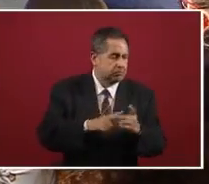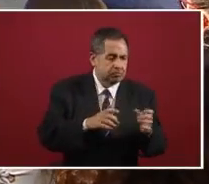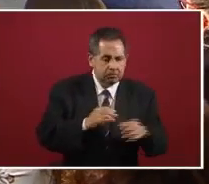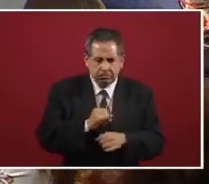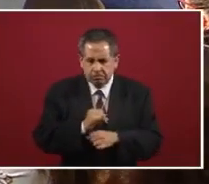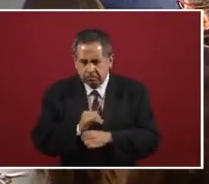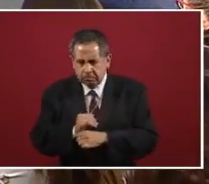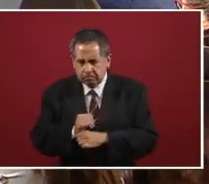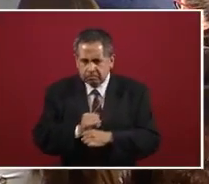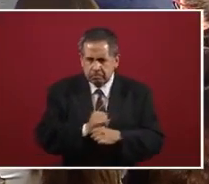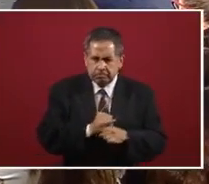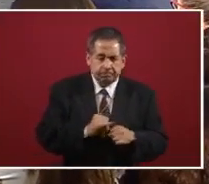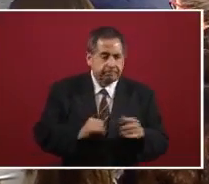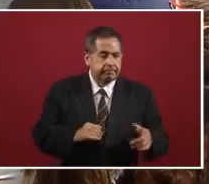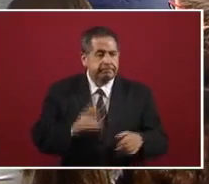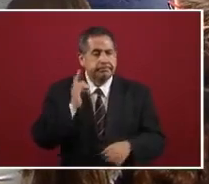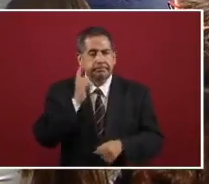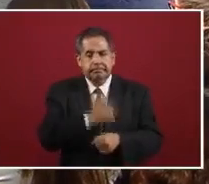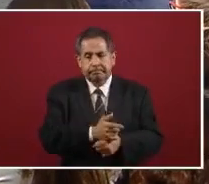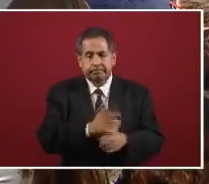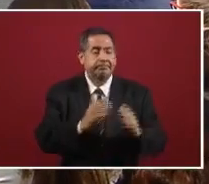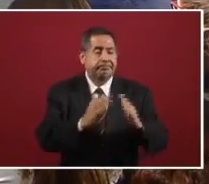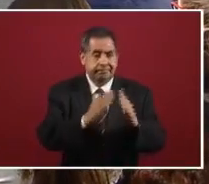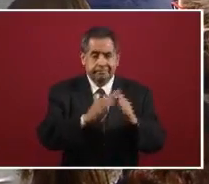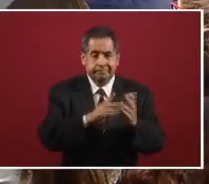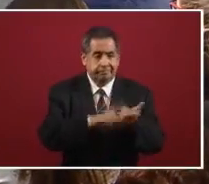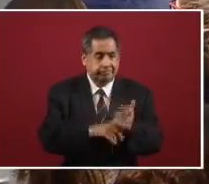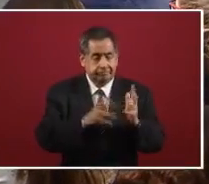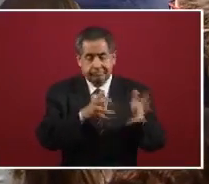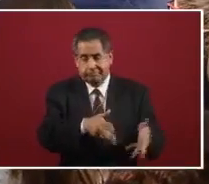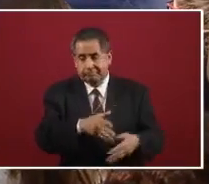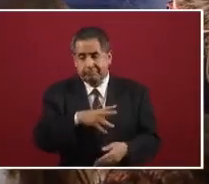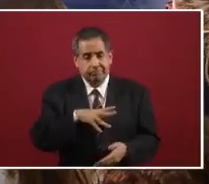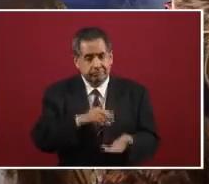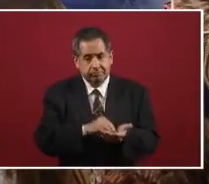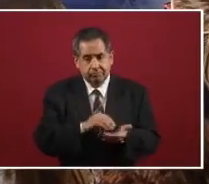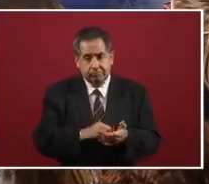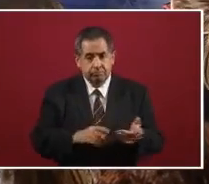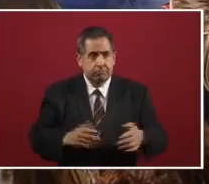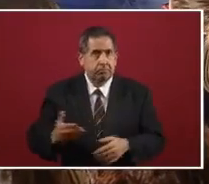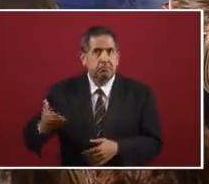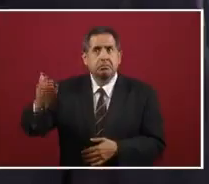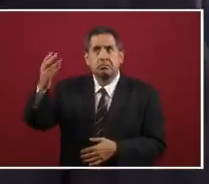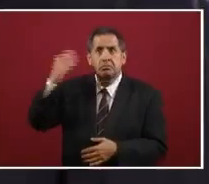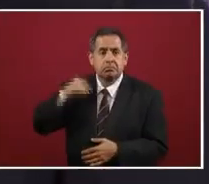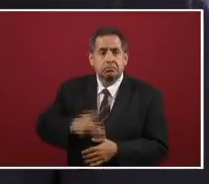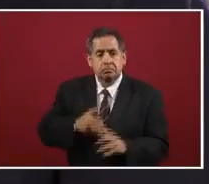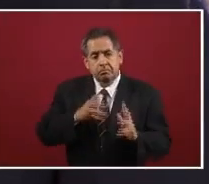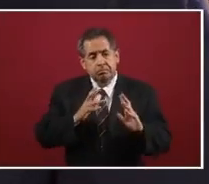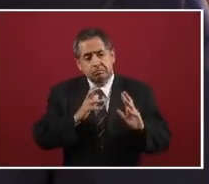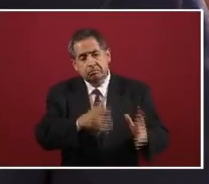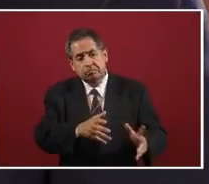una investigación, se encontró que estaba la casa, pero ¿desde cuándo?